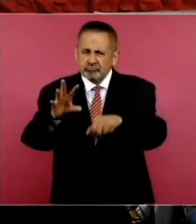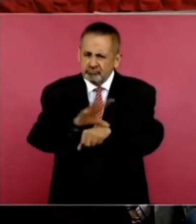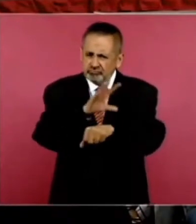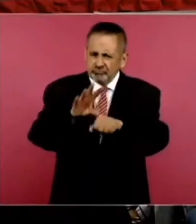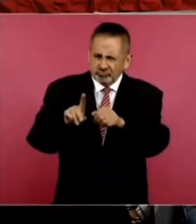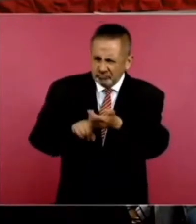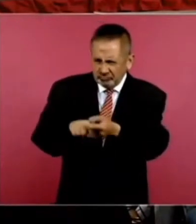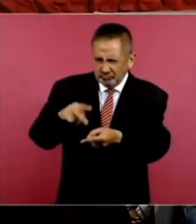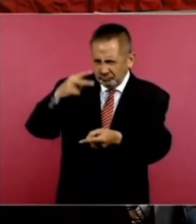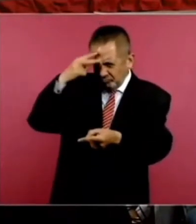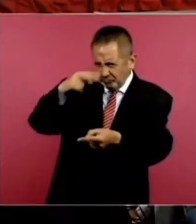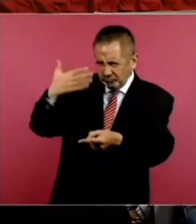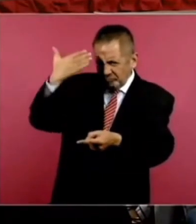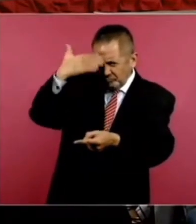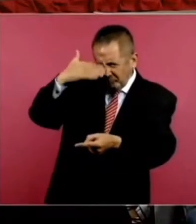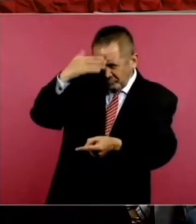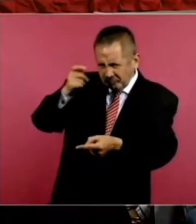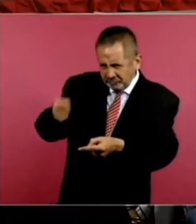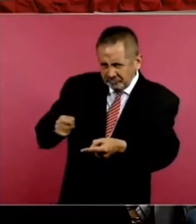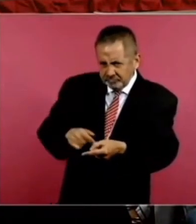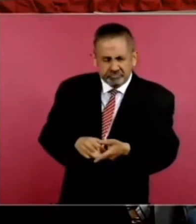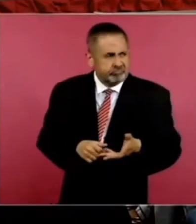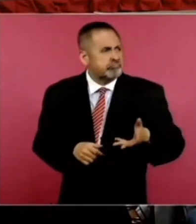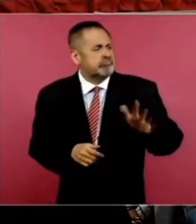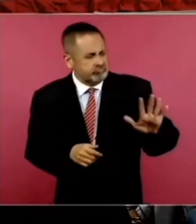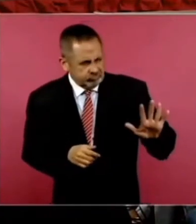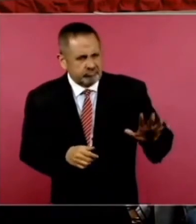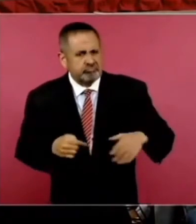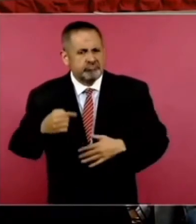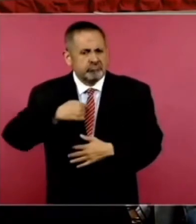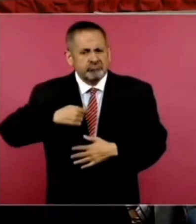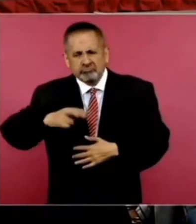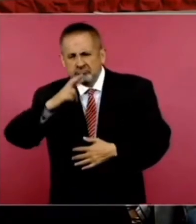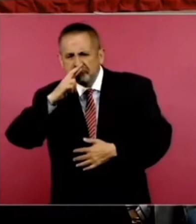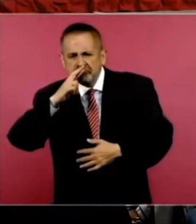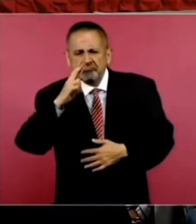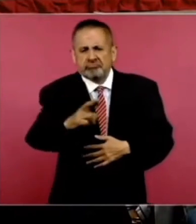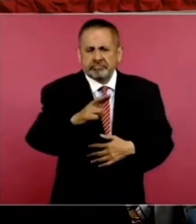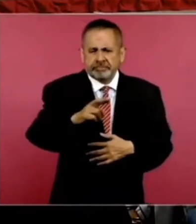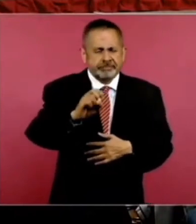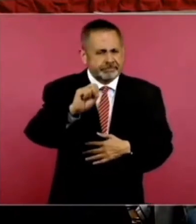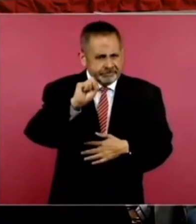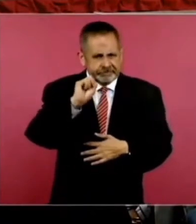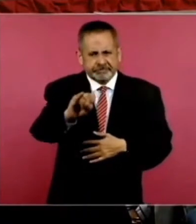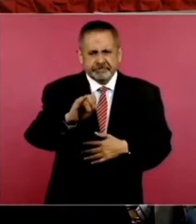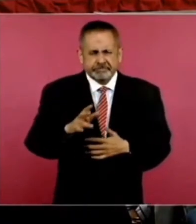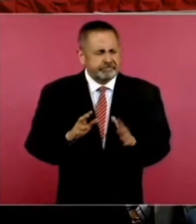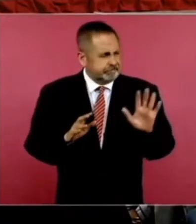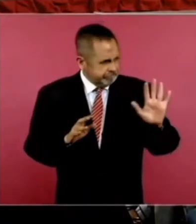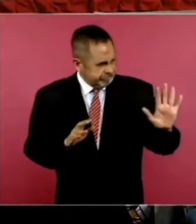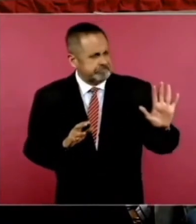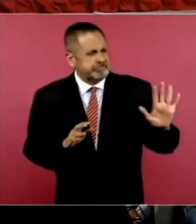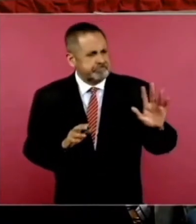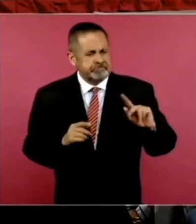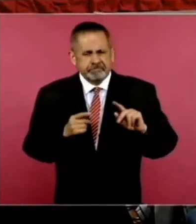energéticos o a la electricidad, le respondo que apenas estamos